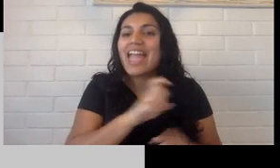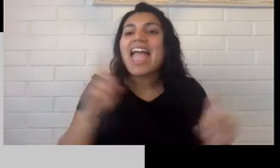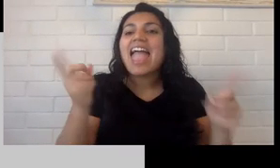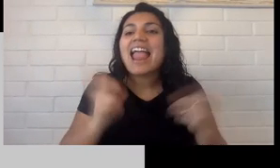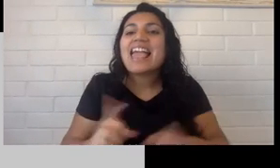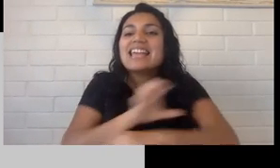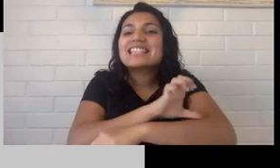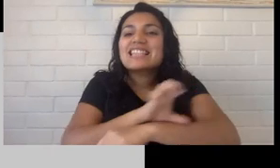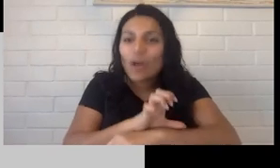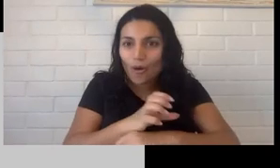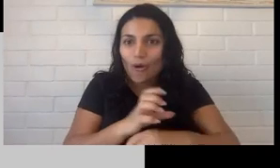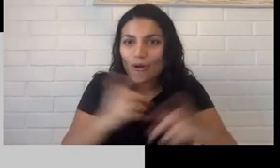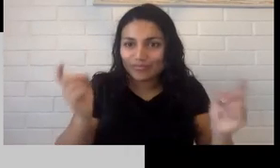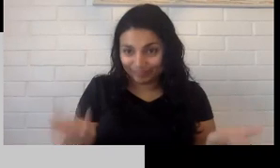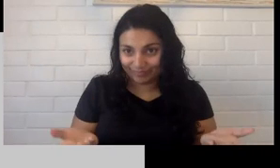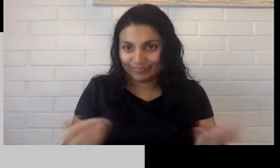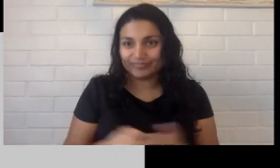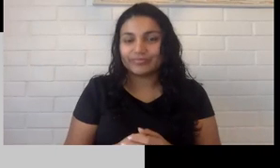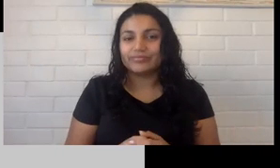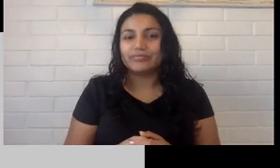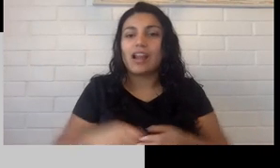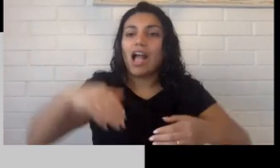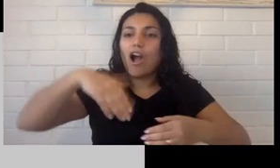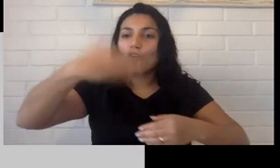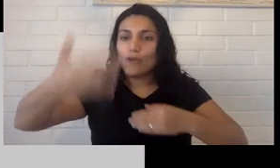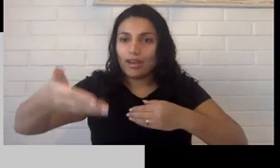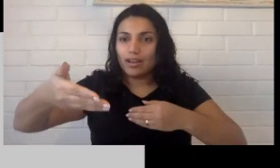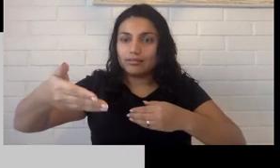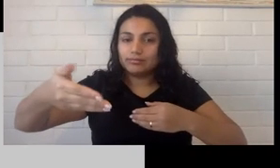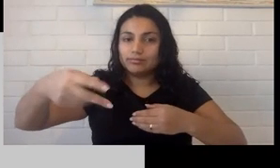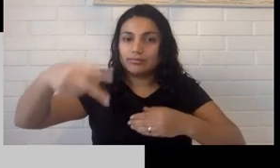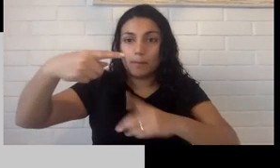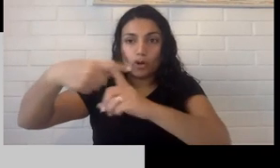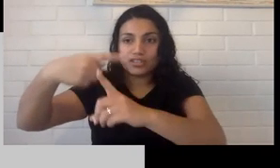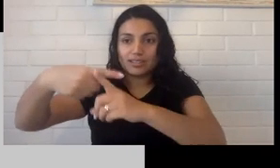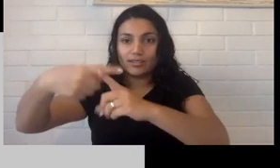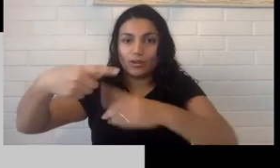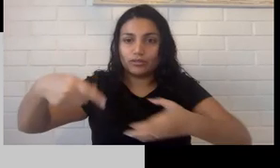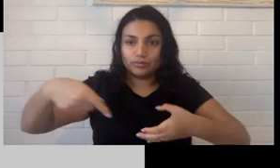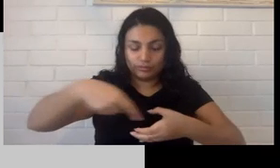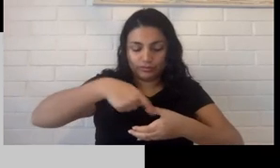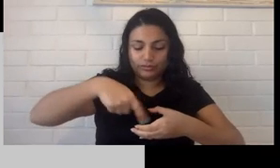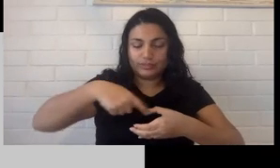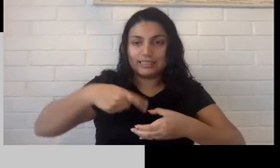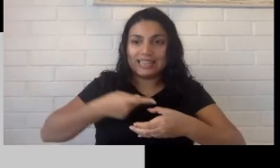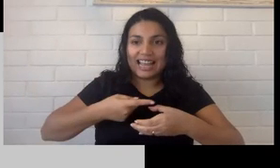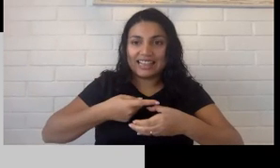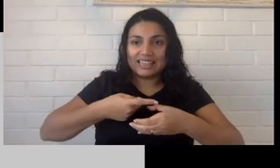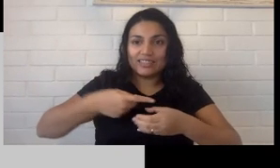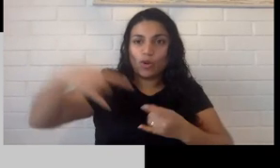ahora. Desde el exterior, que es positivo, hacia el